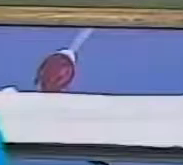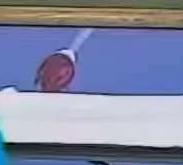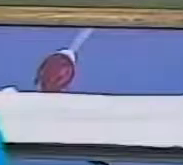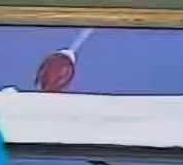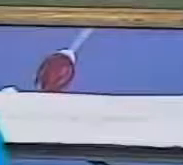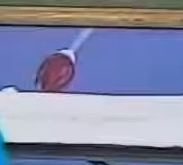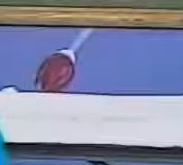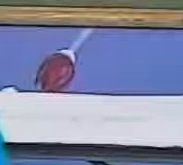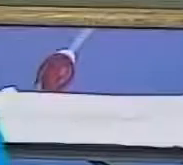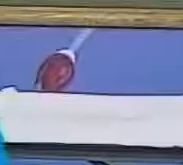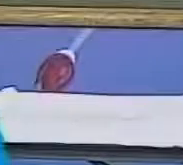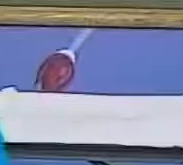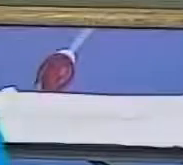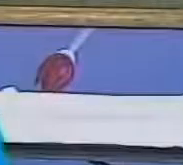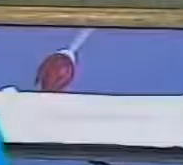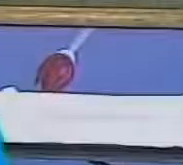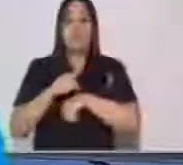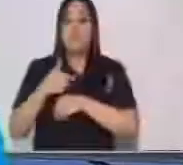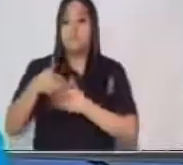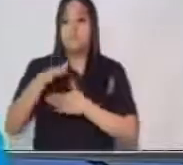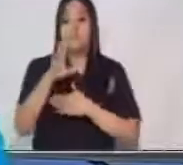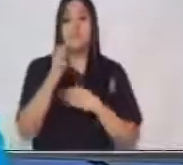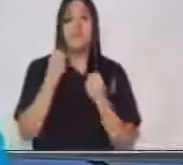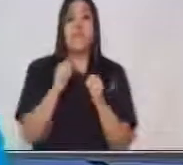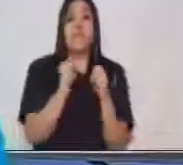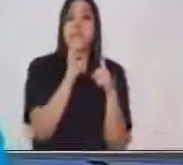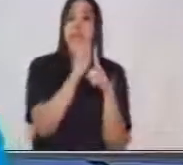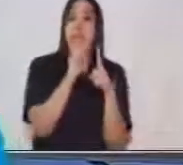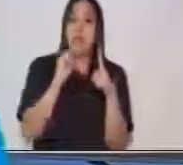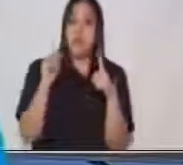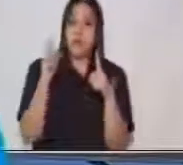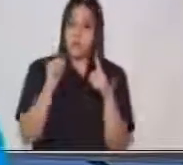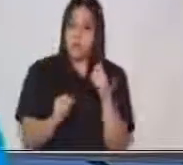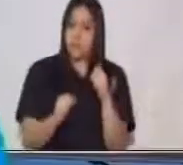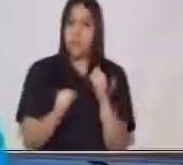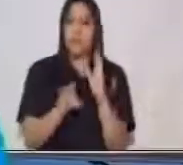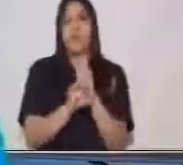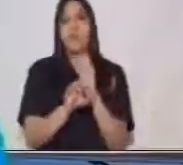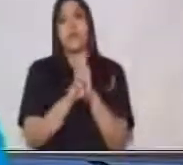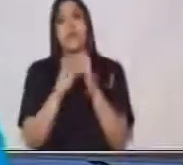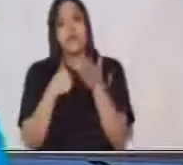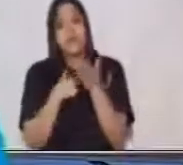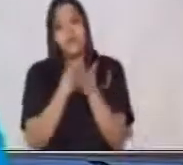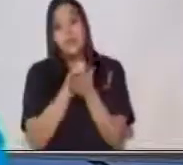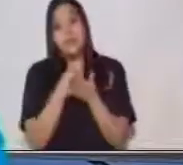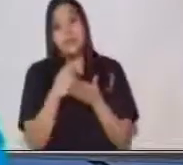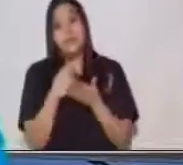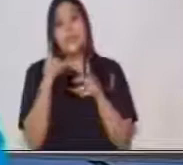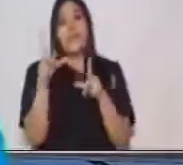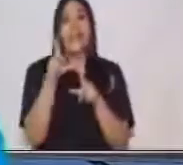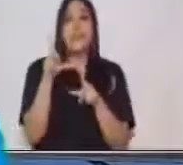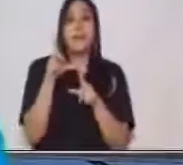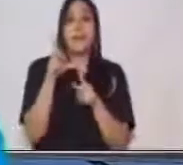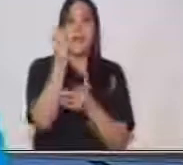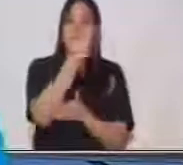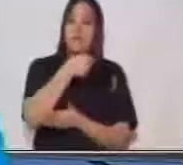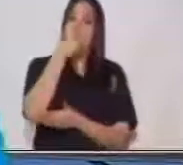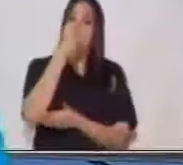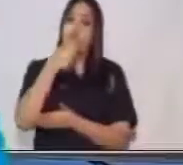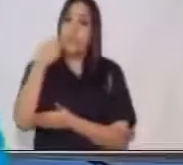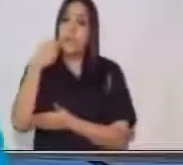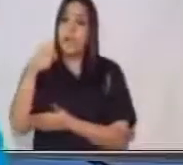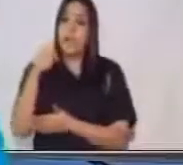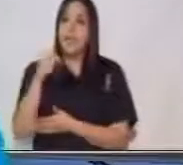momento. Al momento de redactar nuestras oraciones vamos a escribir en letra de carta. Por